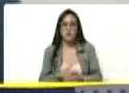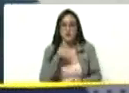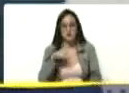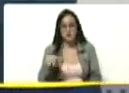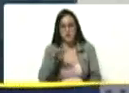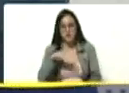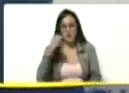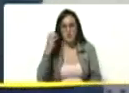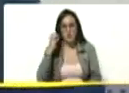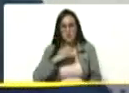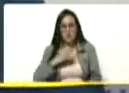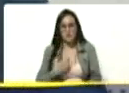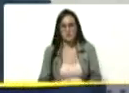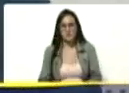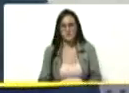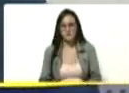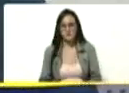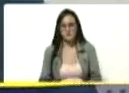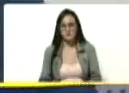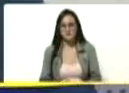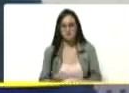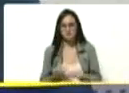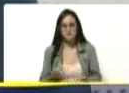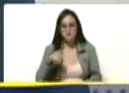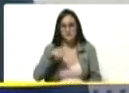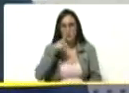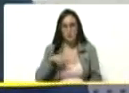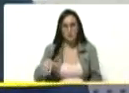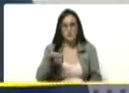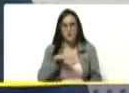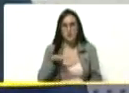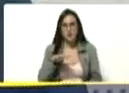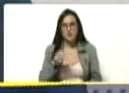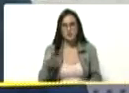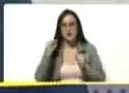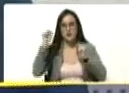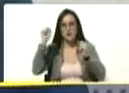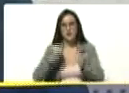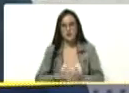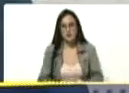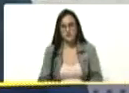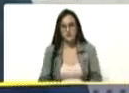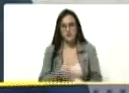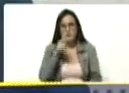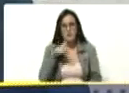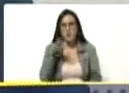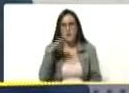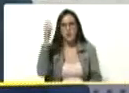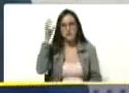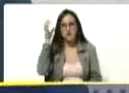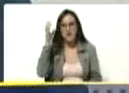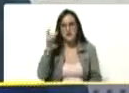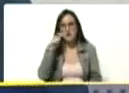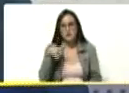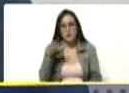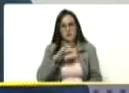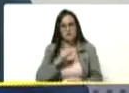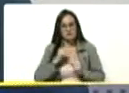Cuba. Pero este es un pueblo heroico, un pueblo consciente, un pueblo